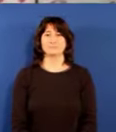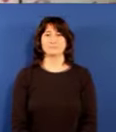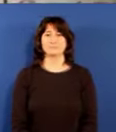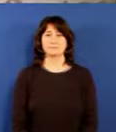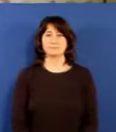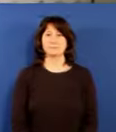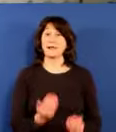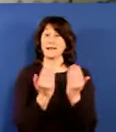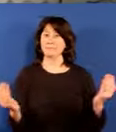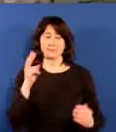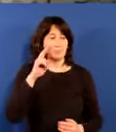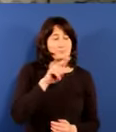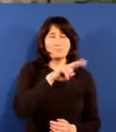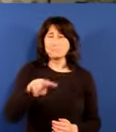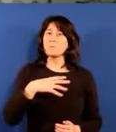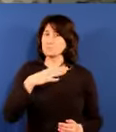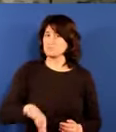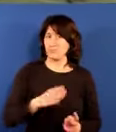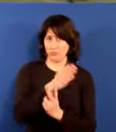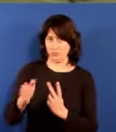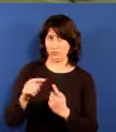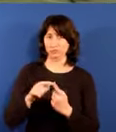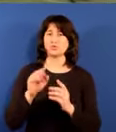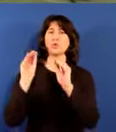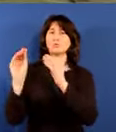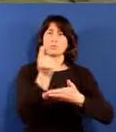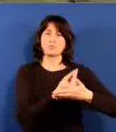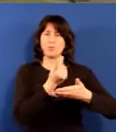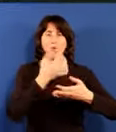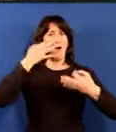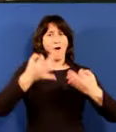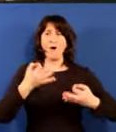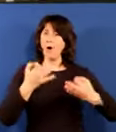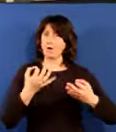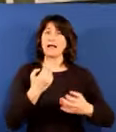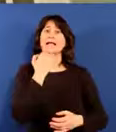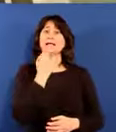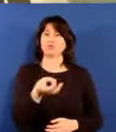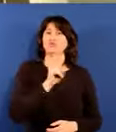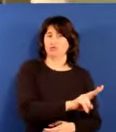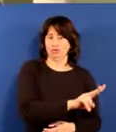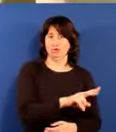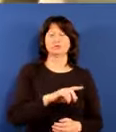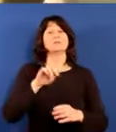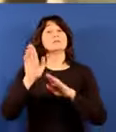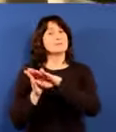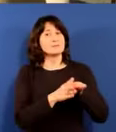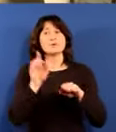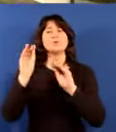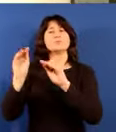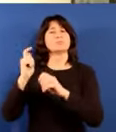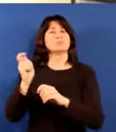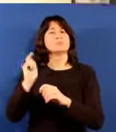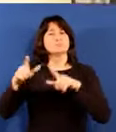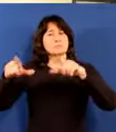elementos indiscutibles de la cultura bilbaína, como Mari Aguirre, Max Bilbao, Miss Martiartu, el hombre del paraguas, la abuelita y